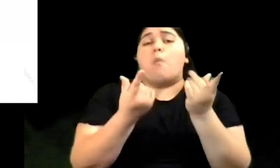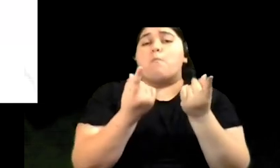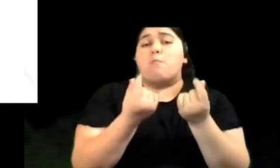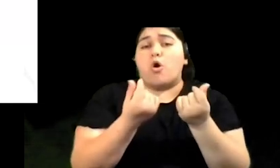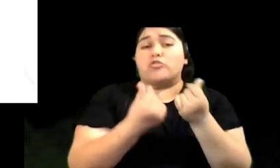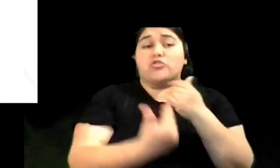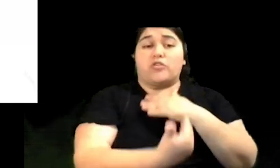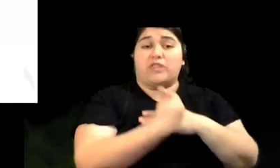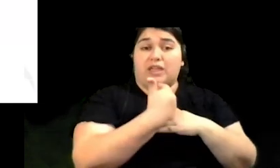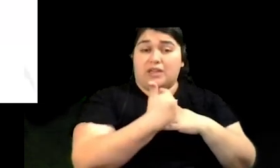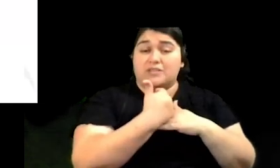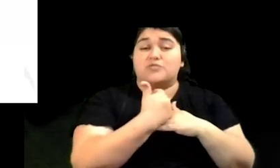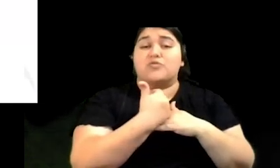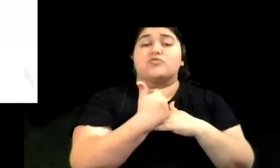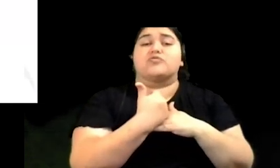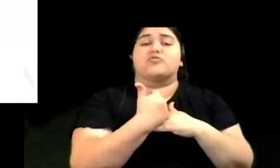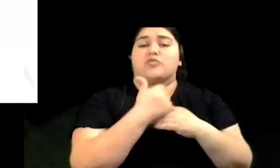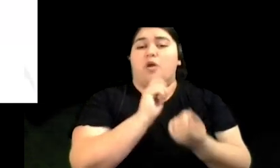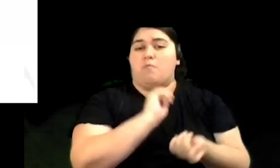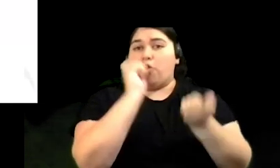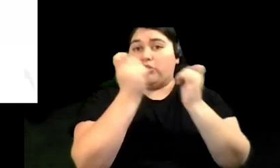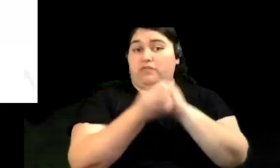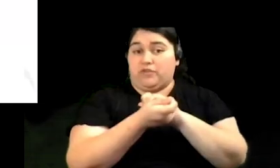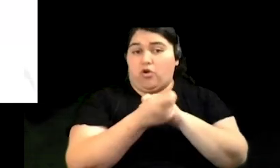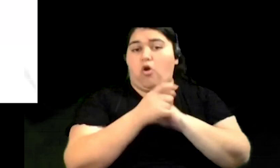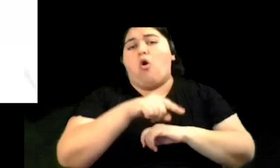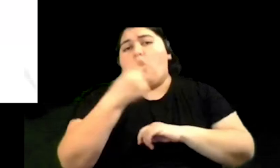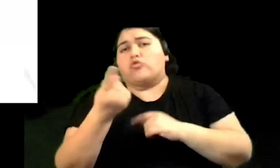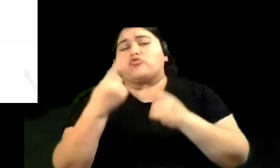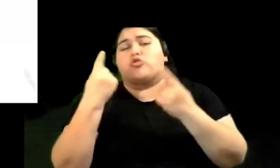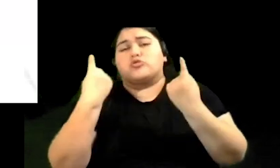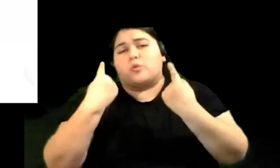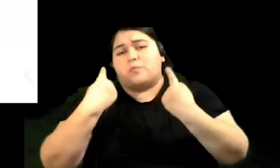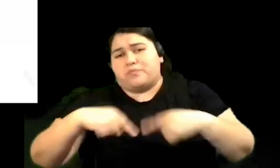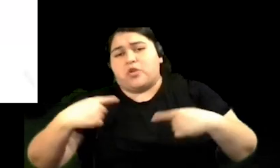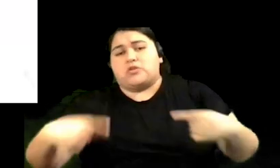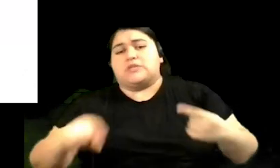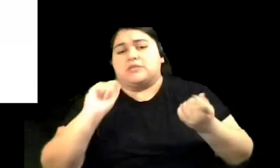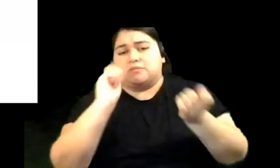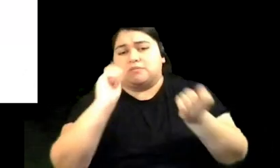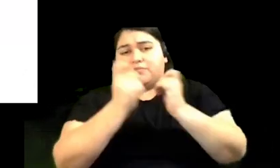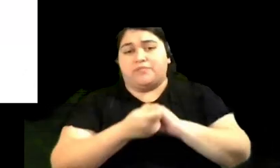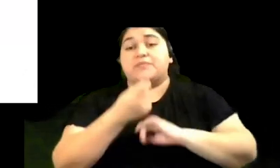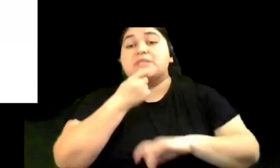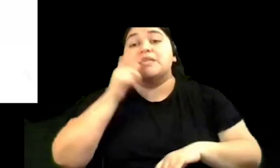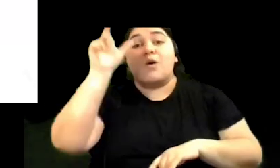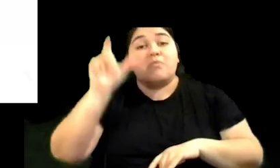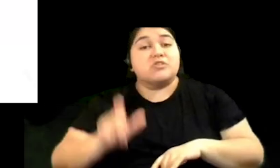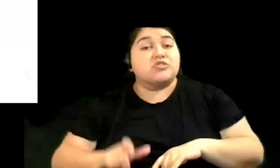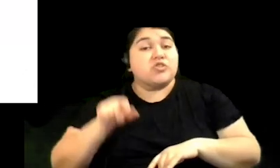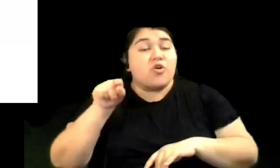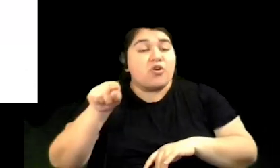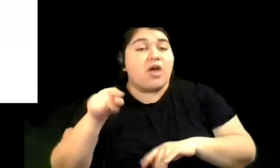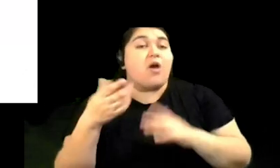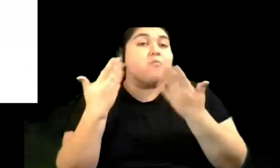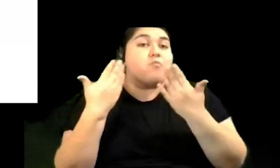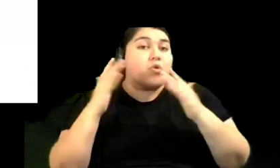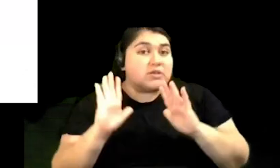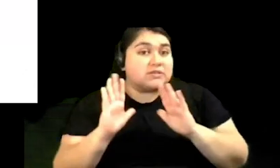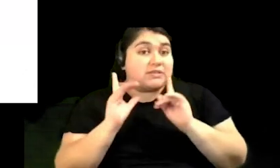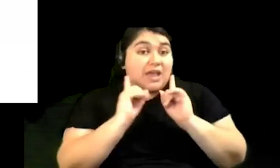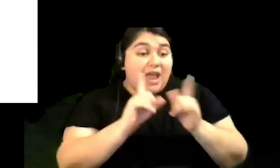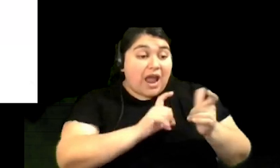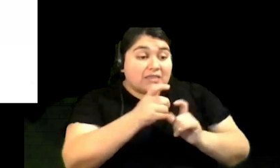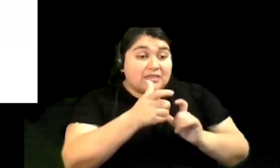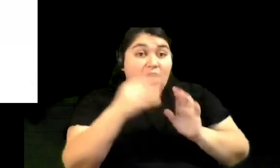ingresos brutos, entre otros beneficios, que implica que un contribuyente pueda quedar en la misma